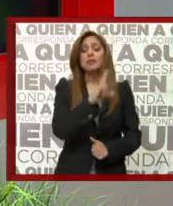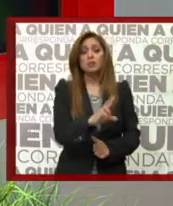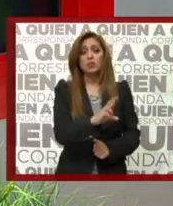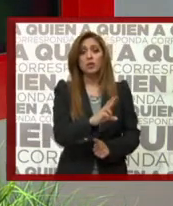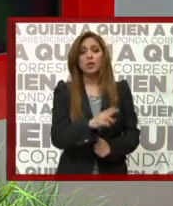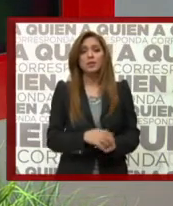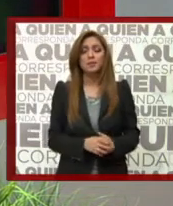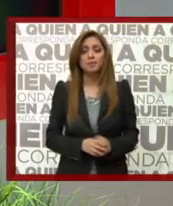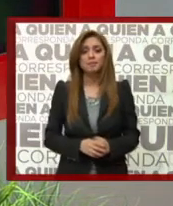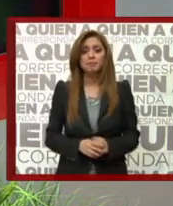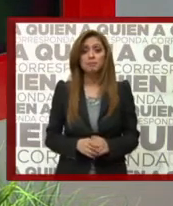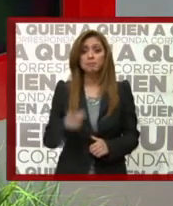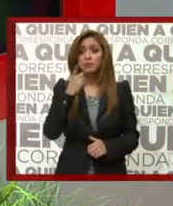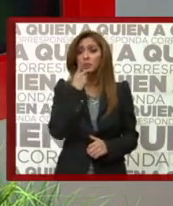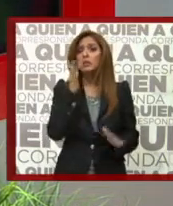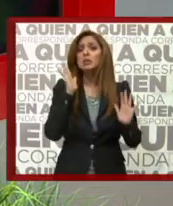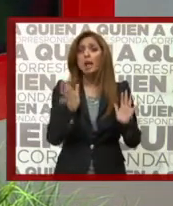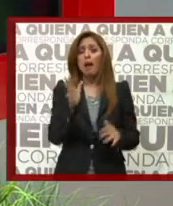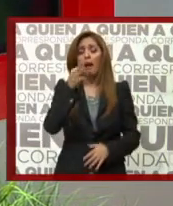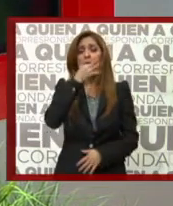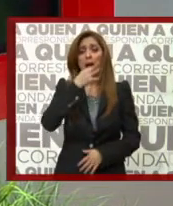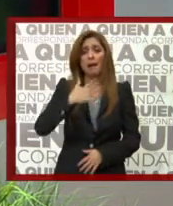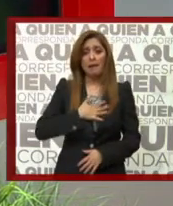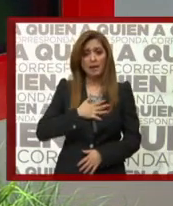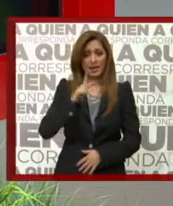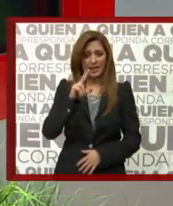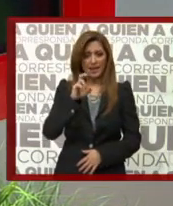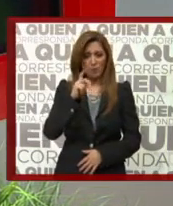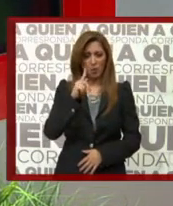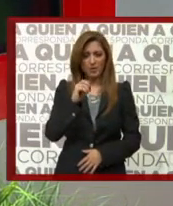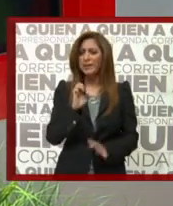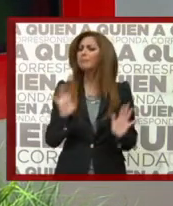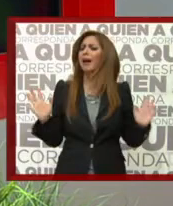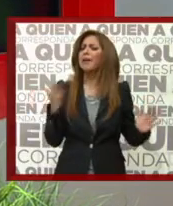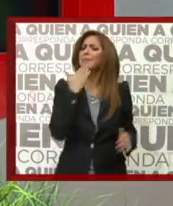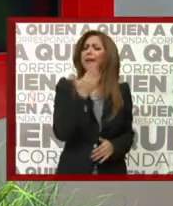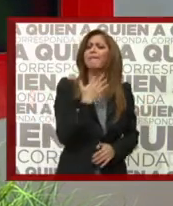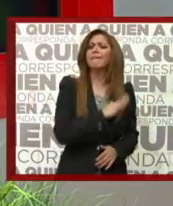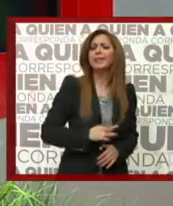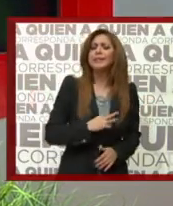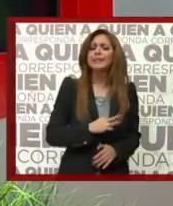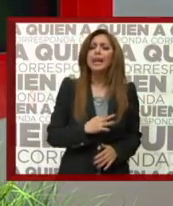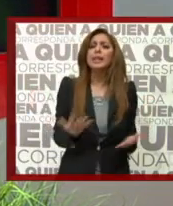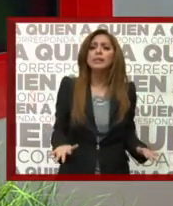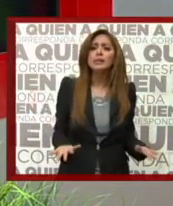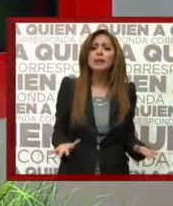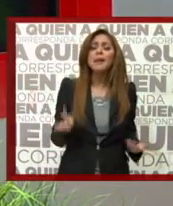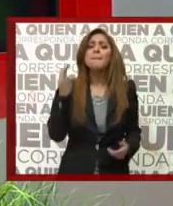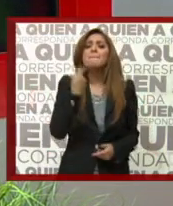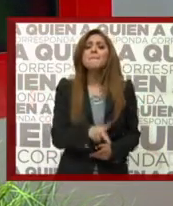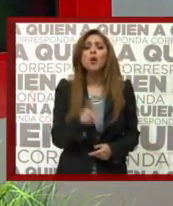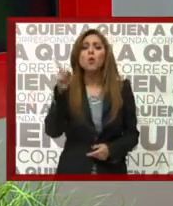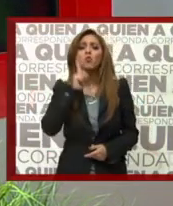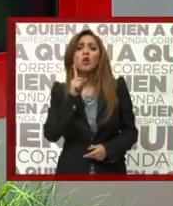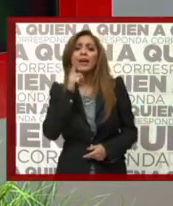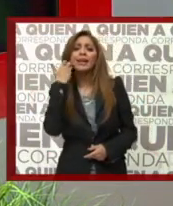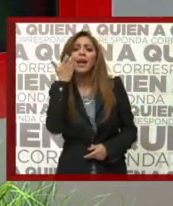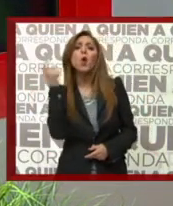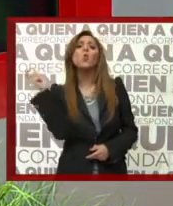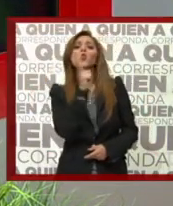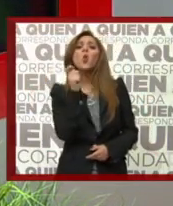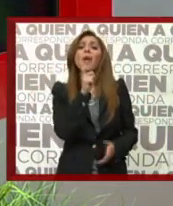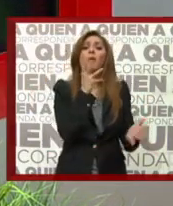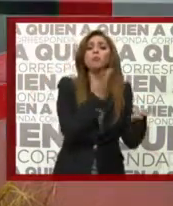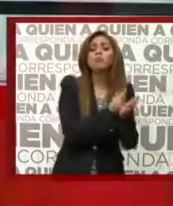le contestaron que ya tienen el reporte. Pues venga, felicidades que tienen el reporte. Lo que ella quiere es la